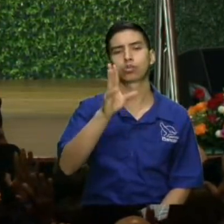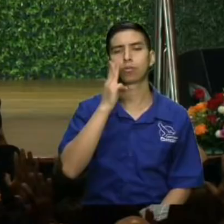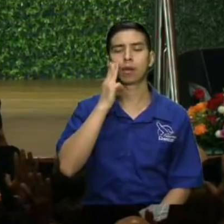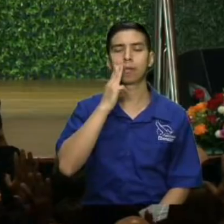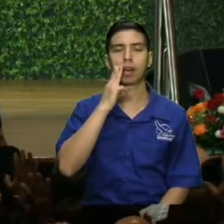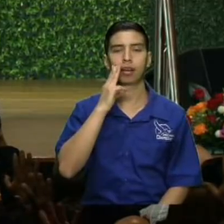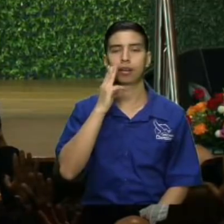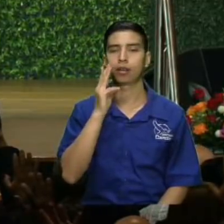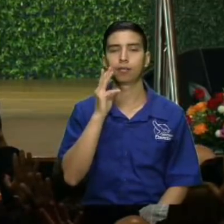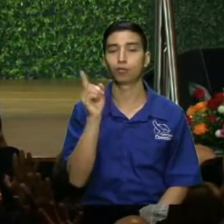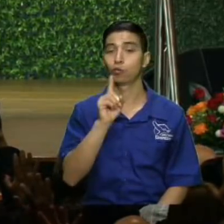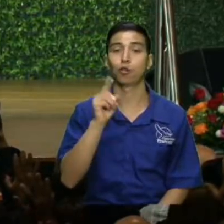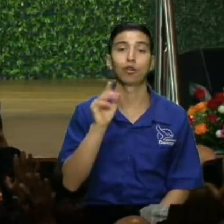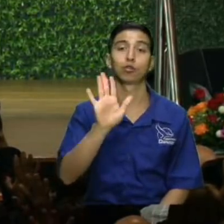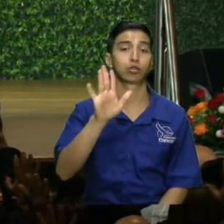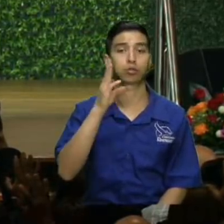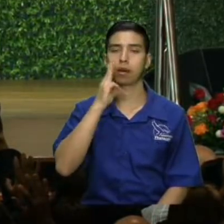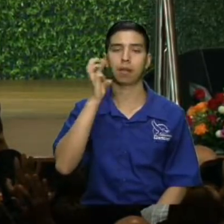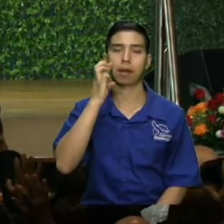No de su papá.